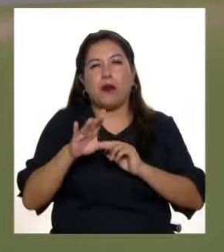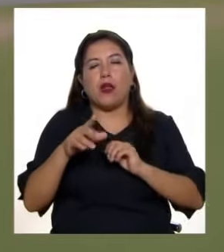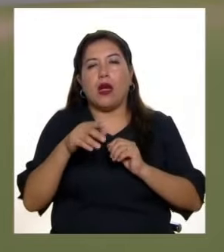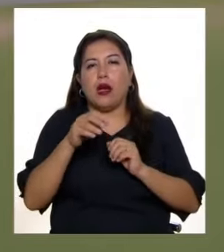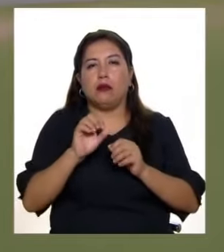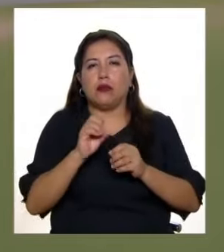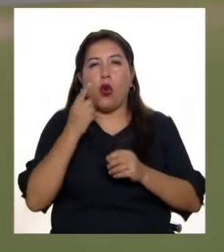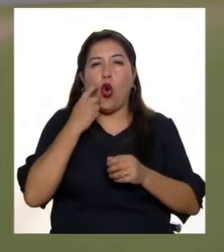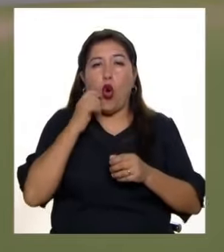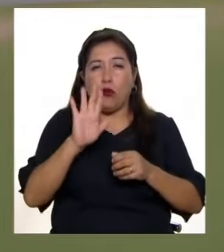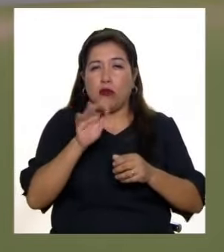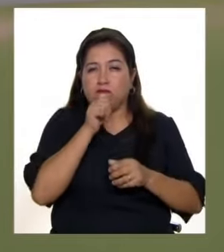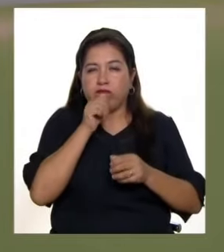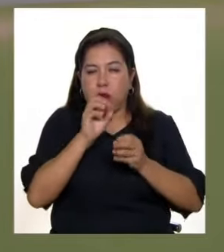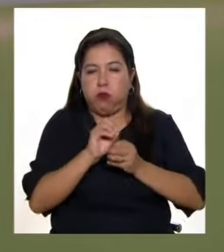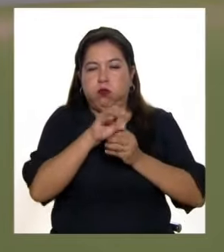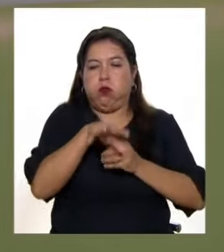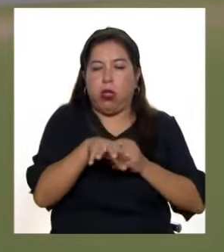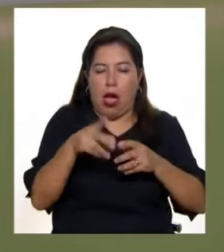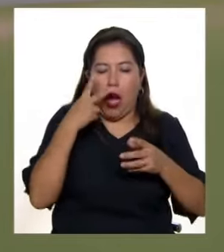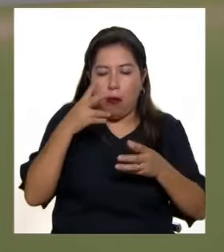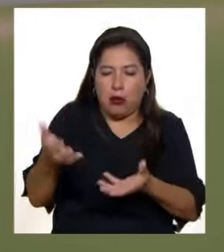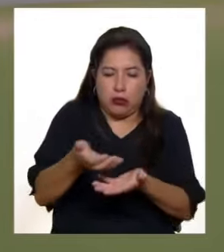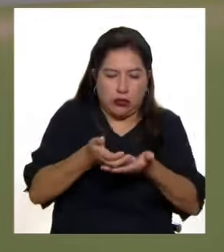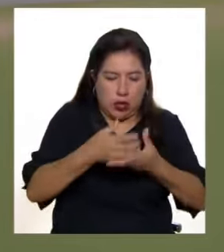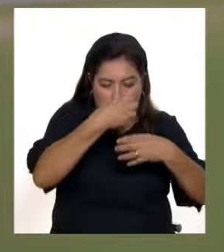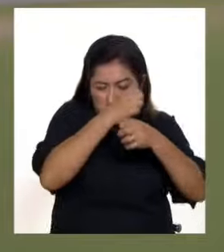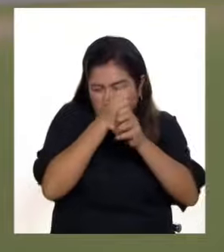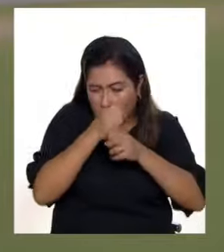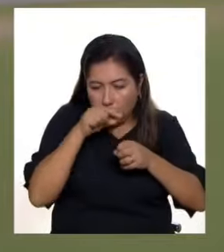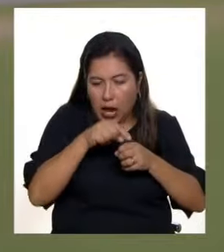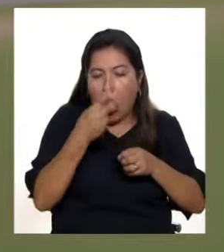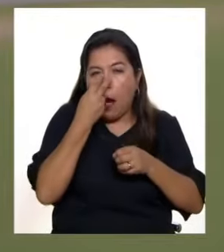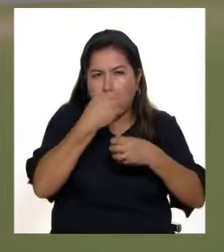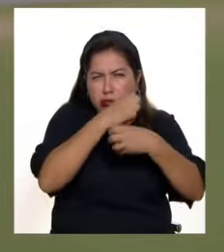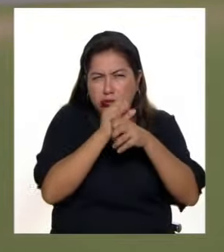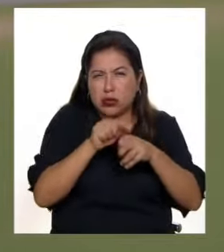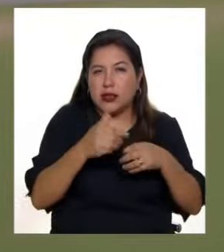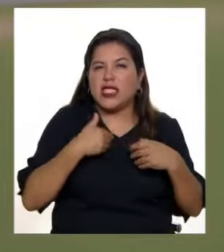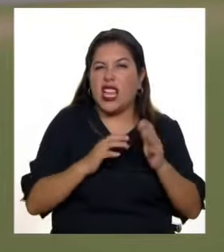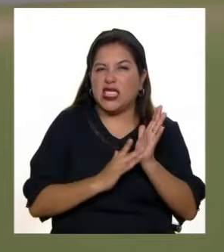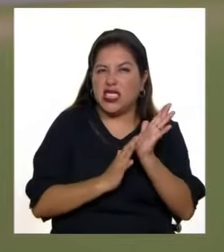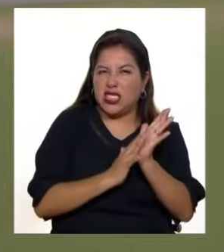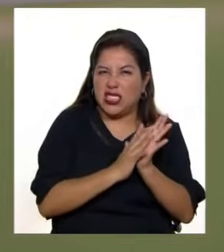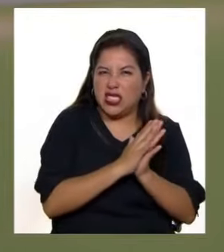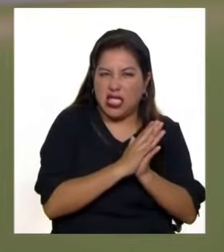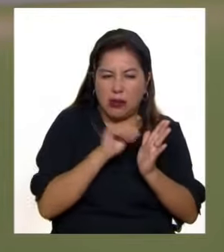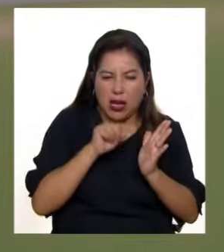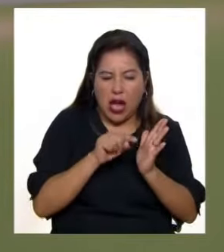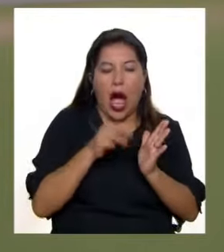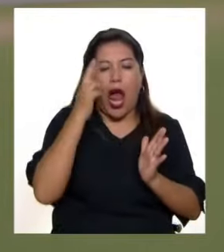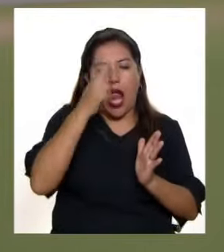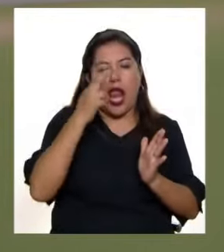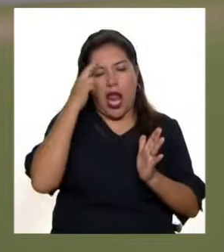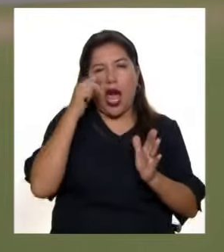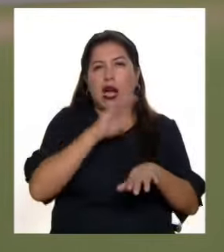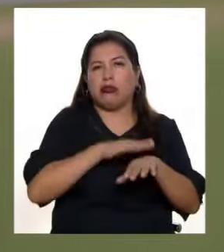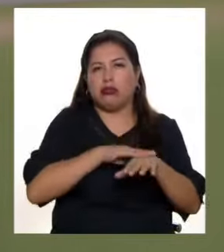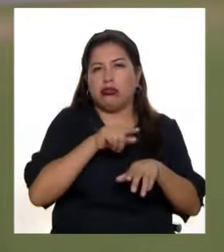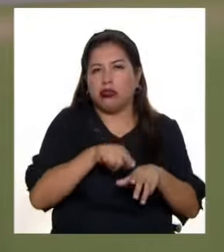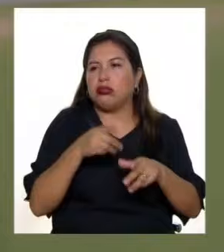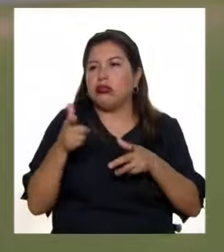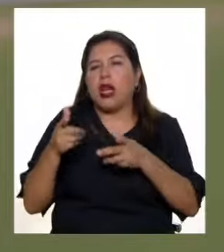podemos visualizar, identificar si es que hay bacterias en el semen que estén produciendo la prostatitis. Uh-huh. Ahora, el tema de